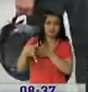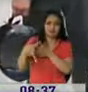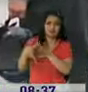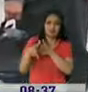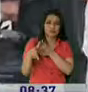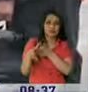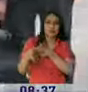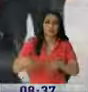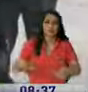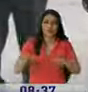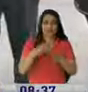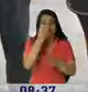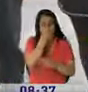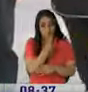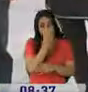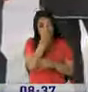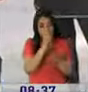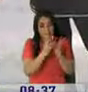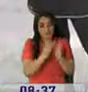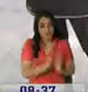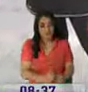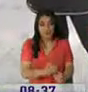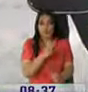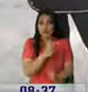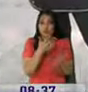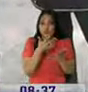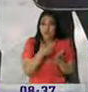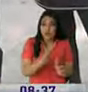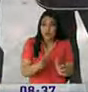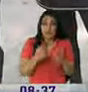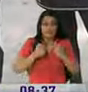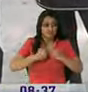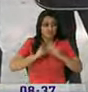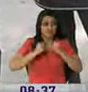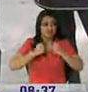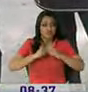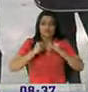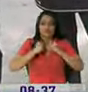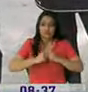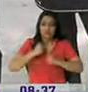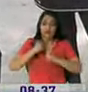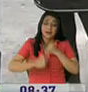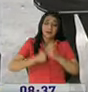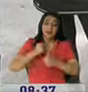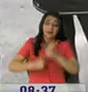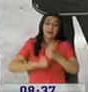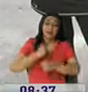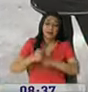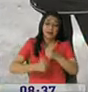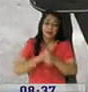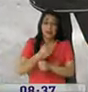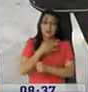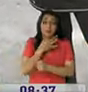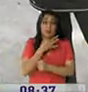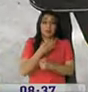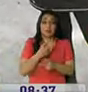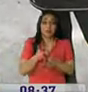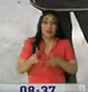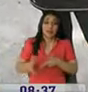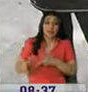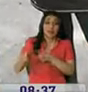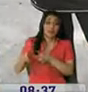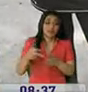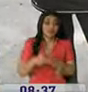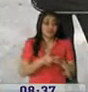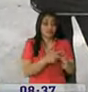este sector. Mi vecino, muy buenos días. Bueno, ustedes son los que han estado aquí viviendo por varios años y también temen el tráfico que se ocasiona acá en